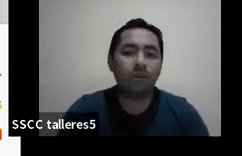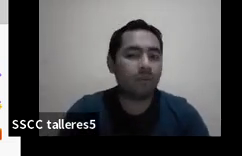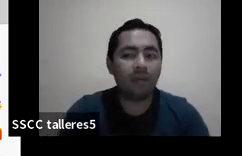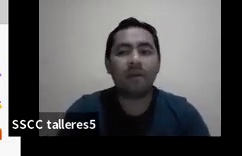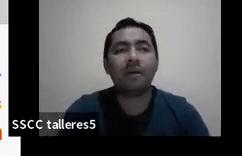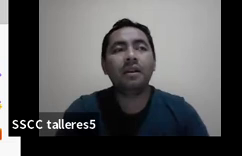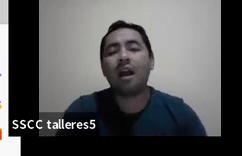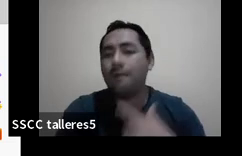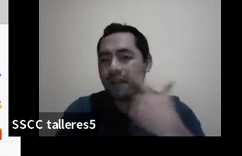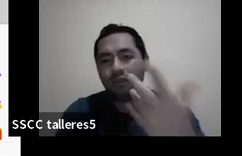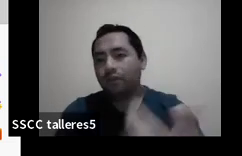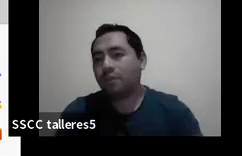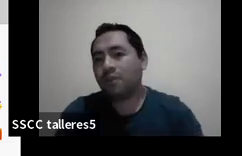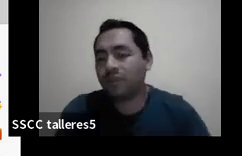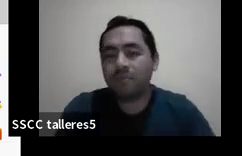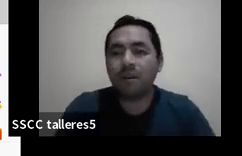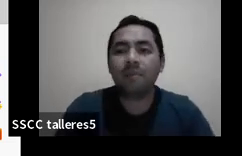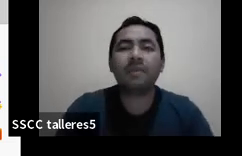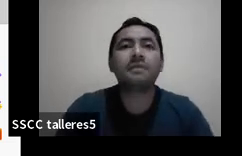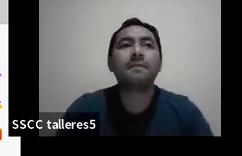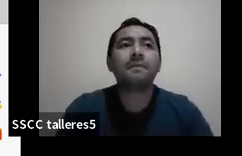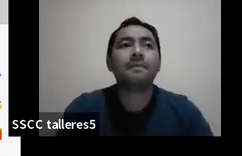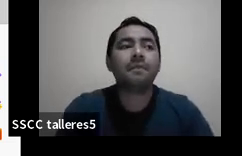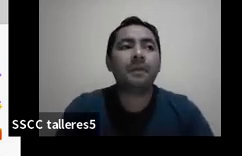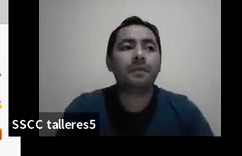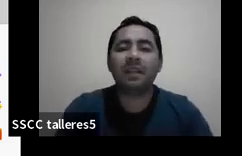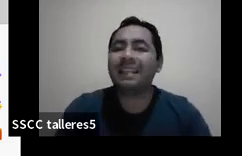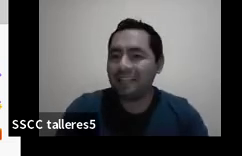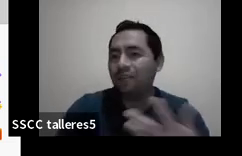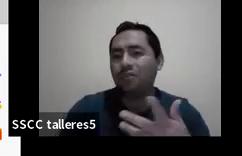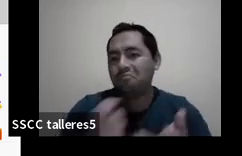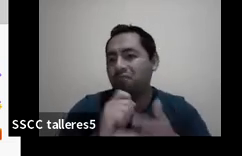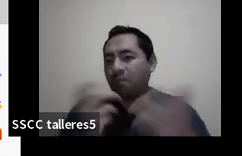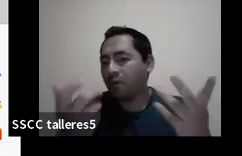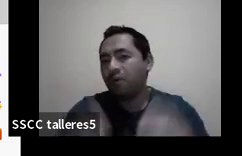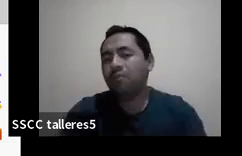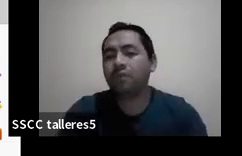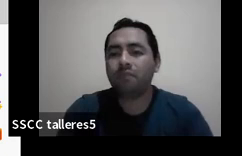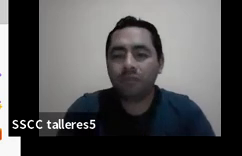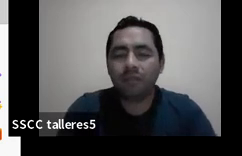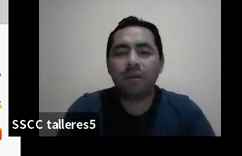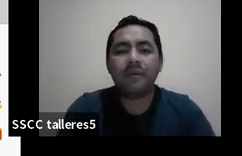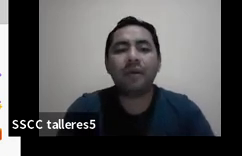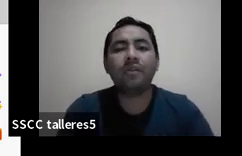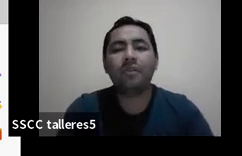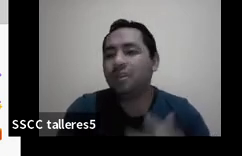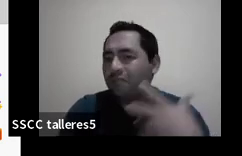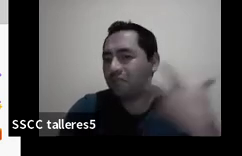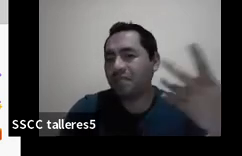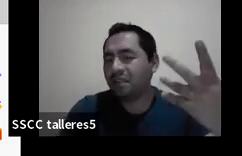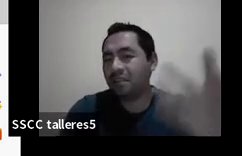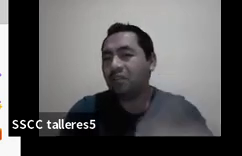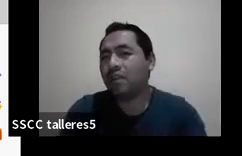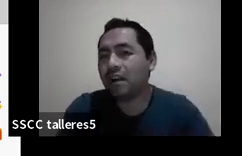escribiéndose no hay problema, hablando tampoco tienen problemas, bien, leyendo tampoco, no tienen problemas con ello,